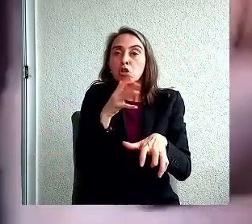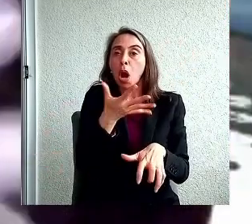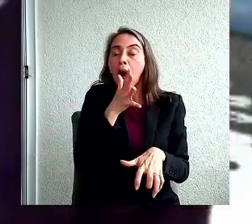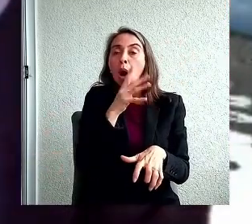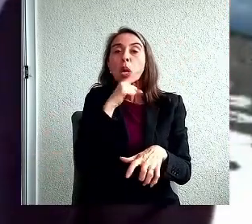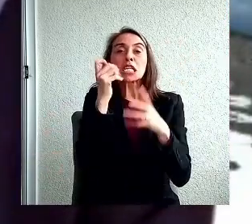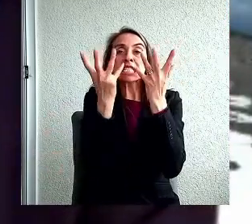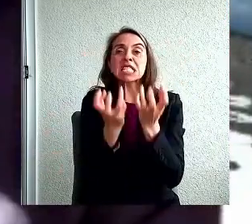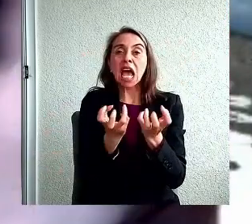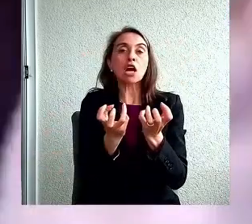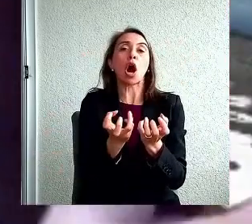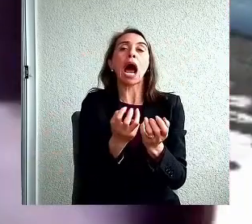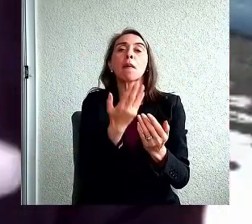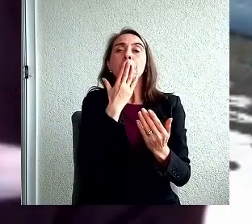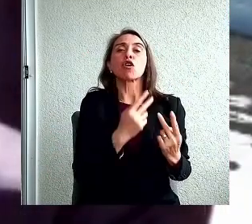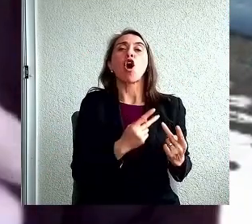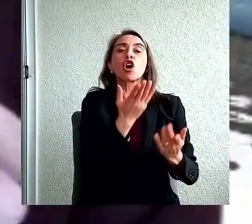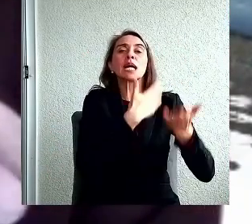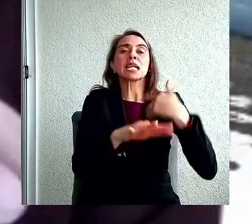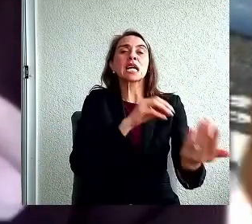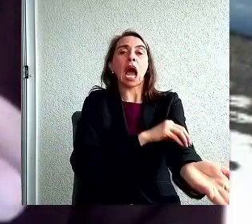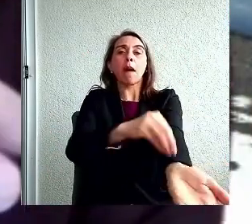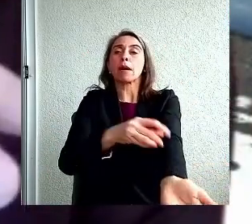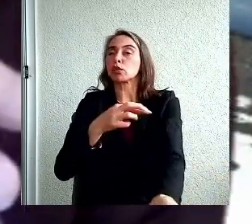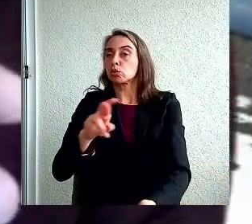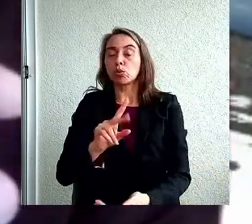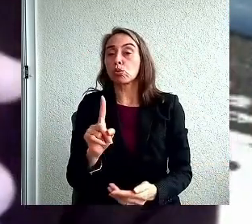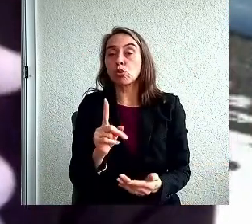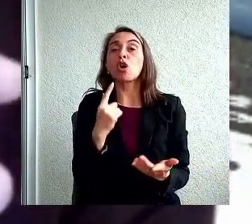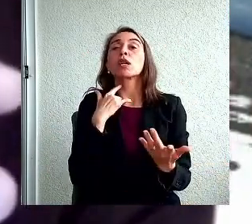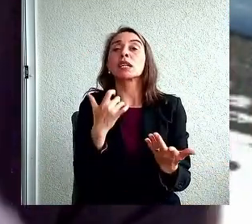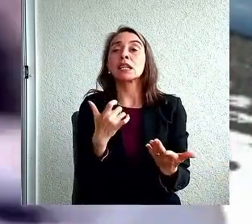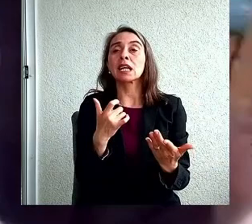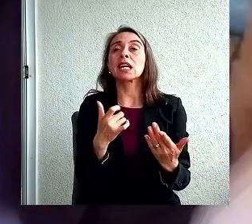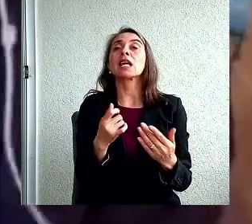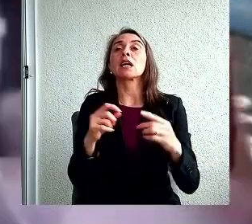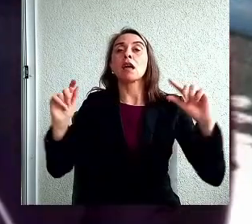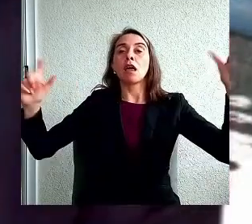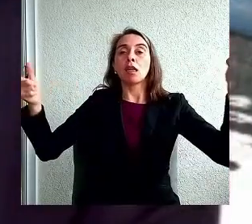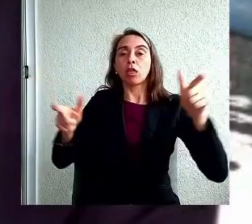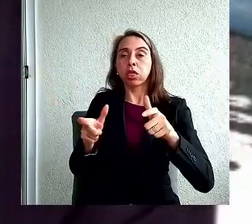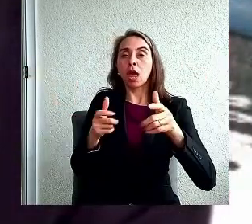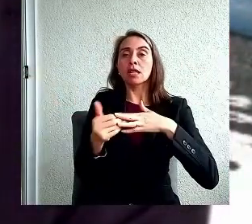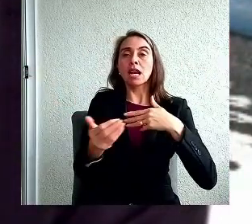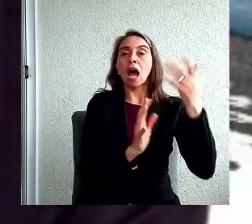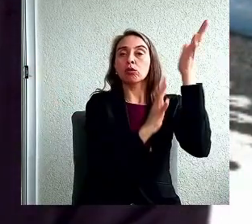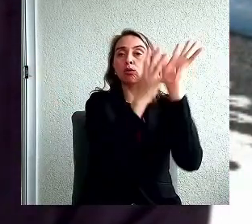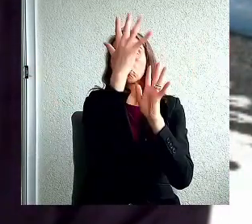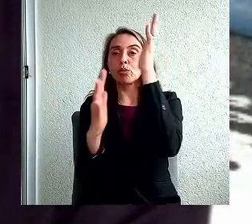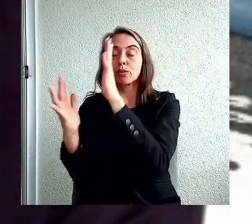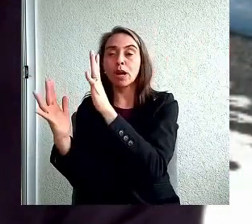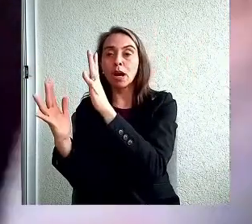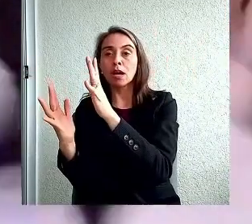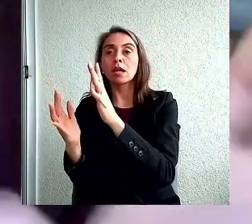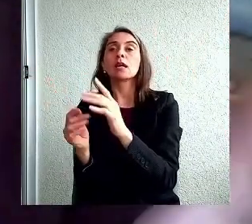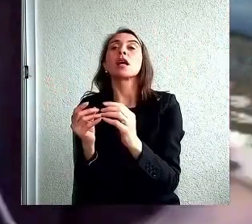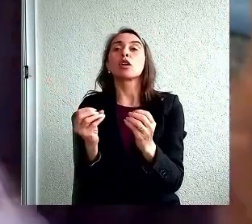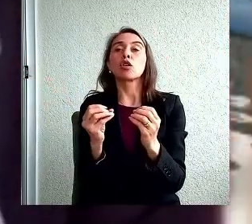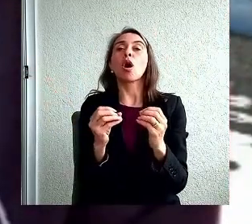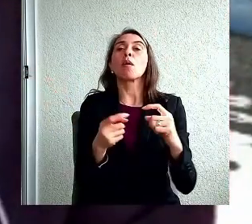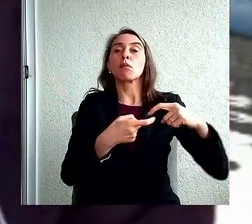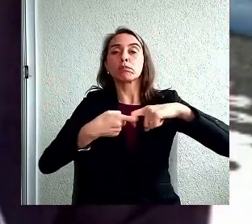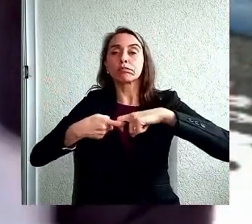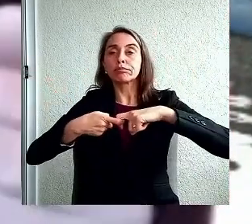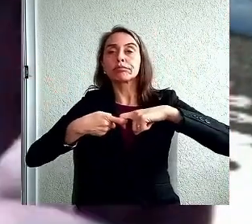qué servicios ecosistémicos estás perdiendo y cómo recuperar esos servicios ecosistémicos de manera de poder